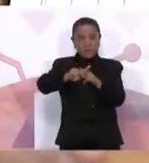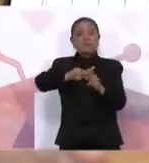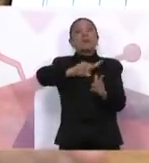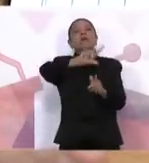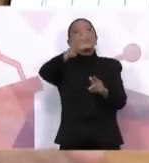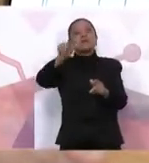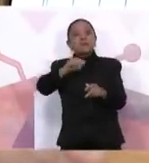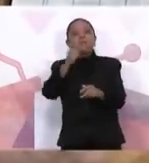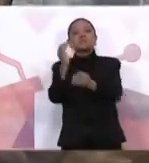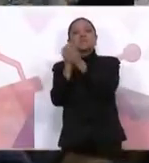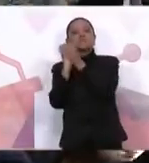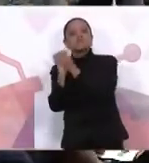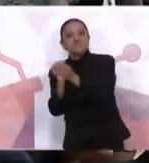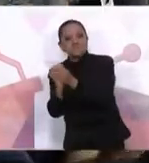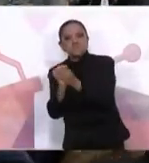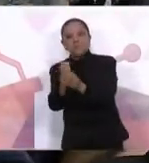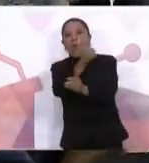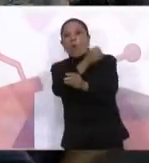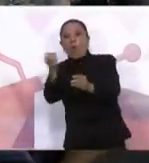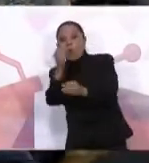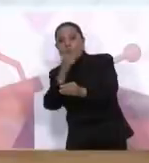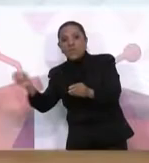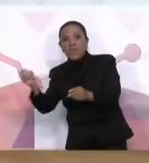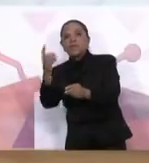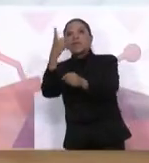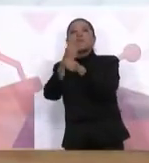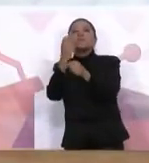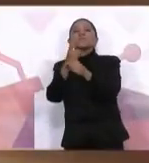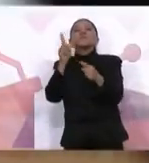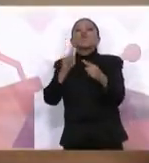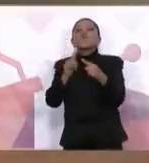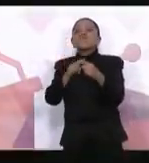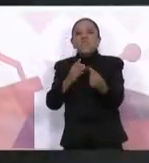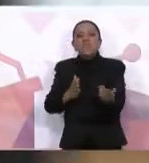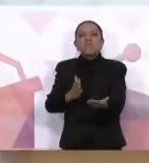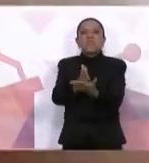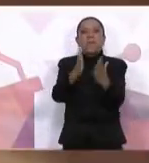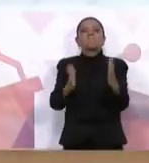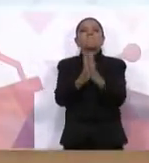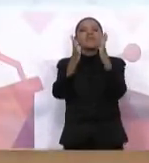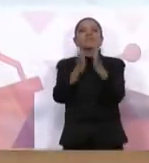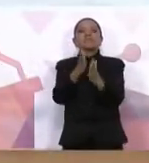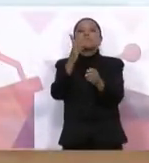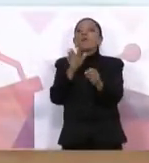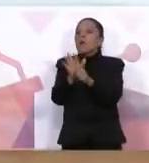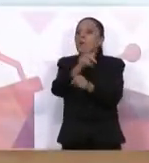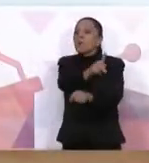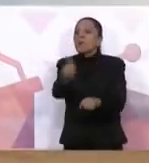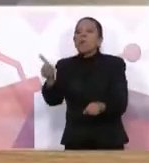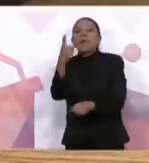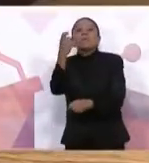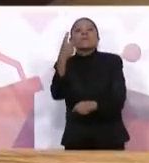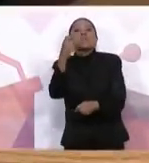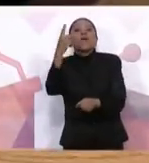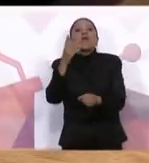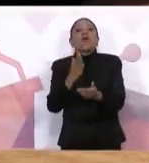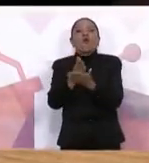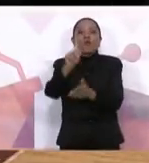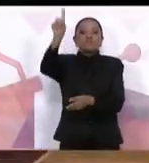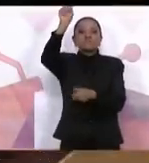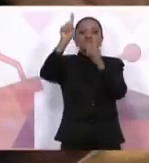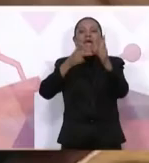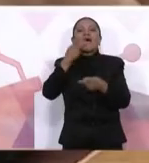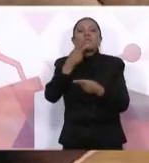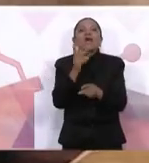participación en la primera ronda temática desarrollo social otro sorteo para el orden de participación en la segunda ronda temática